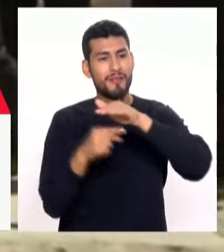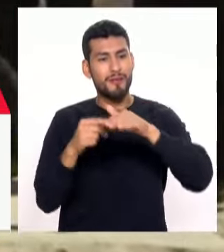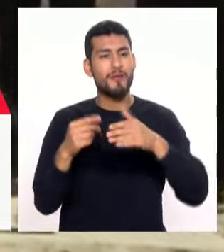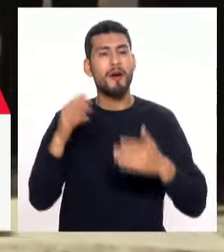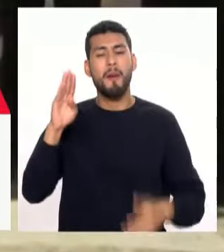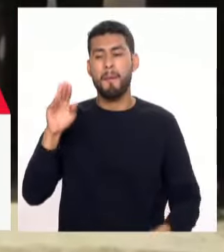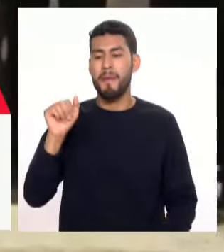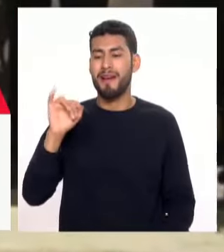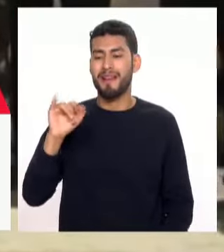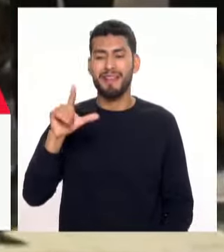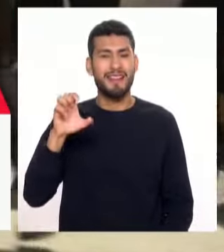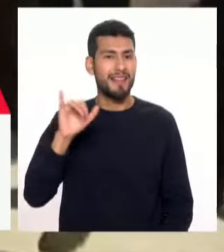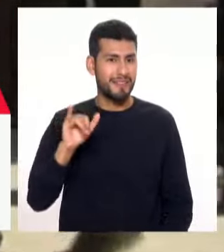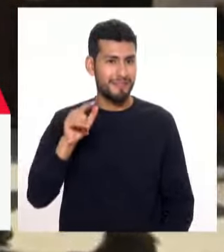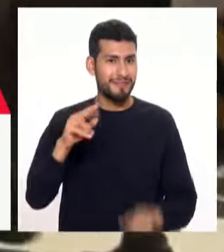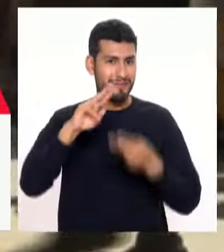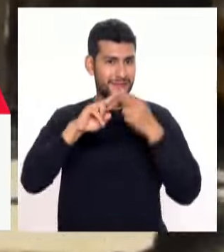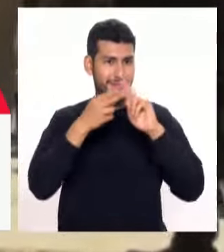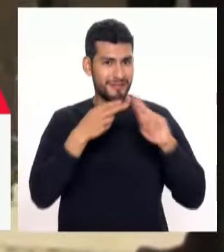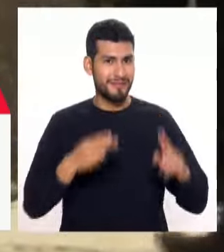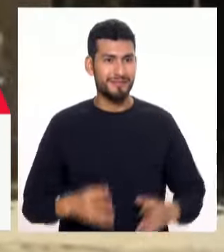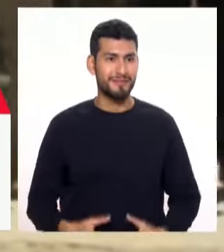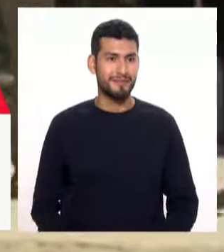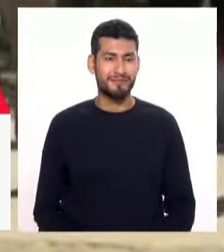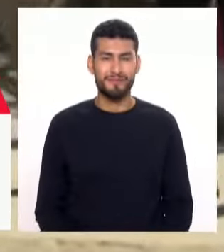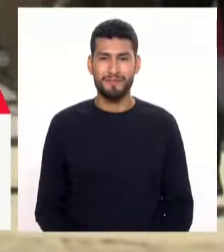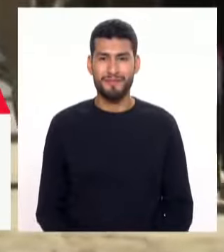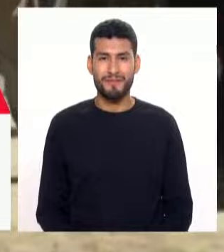modelo Bailey. Gracias, presidenta. Muchas